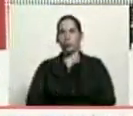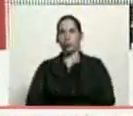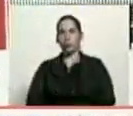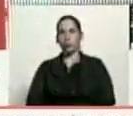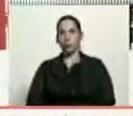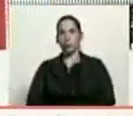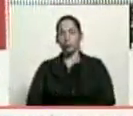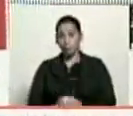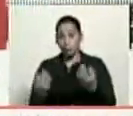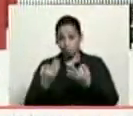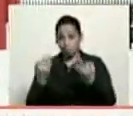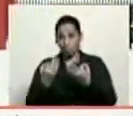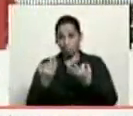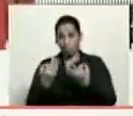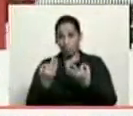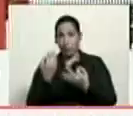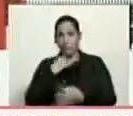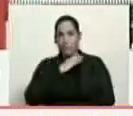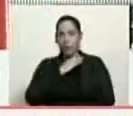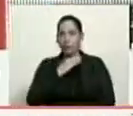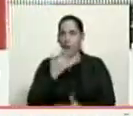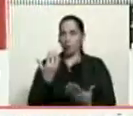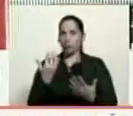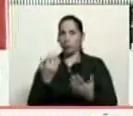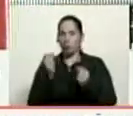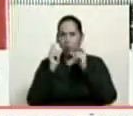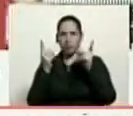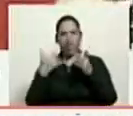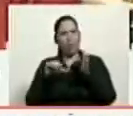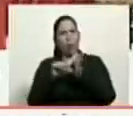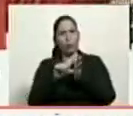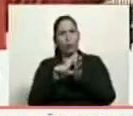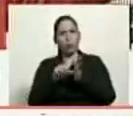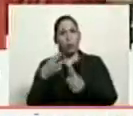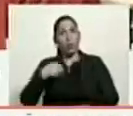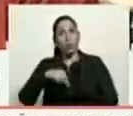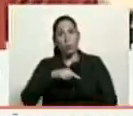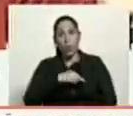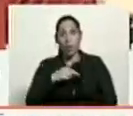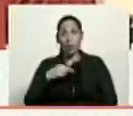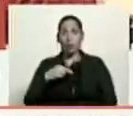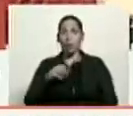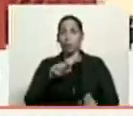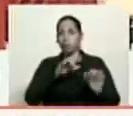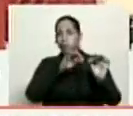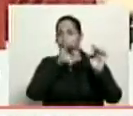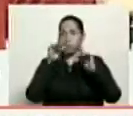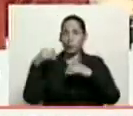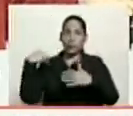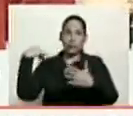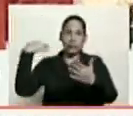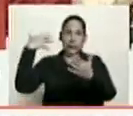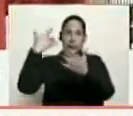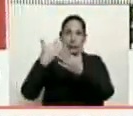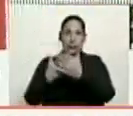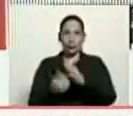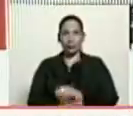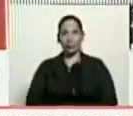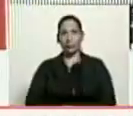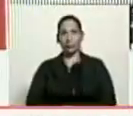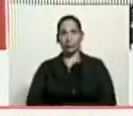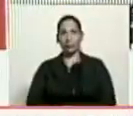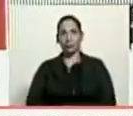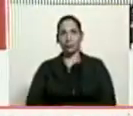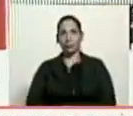enfermos, eso es una maravilla. ¿De dónde viene eso? De nuestros ancestros. ¿De dónde viene eso? De